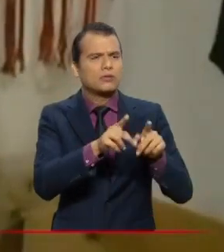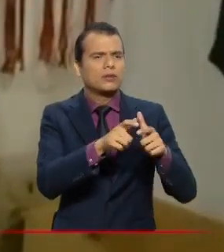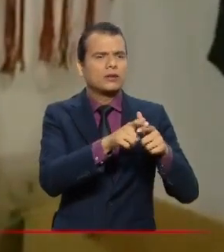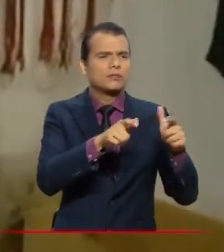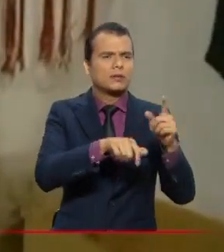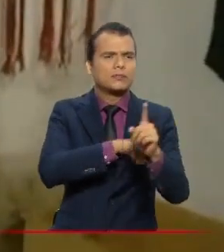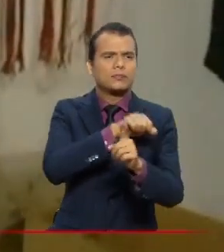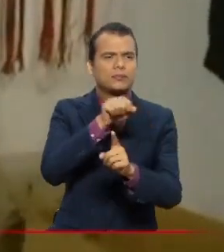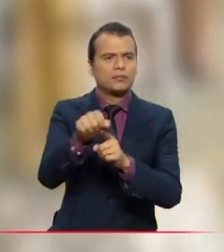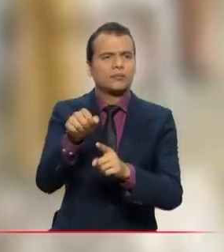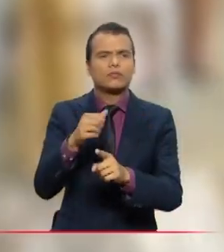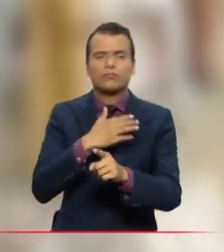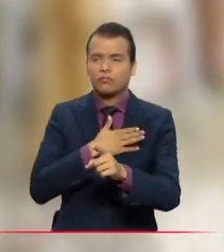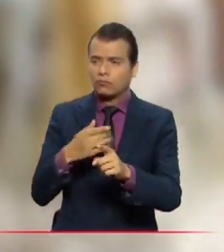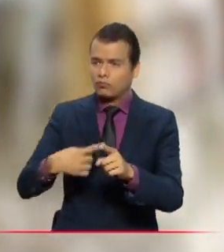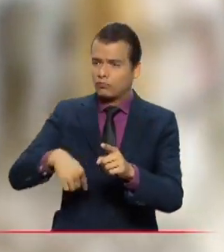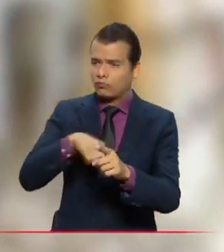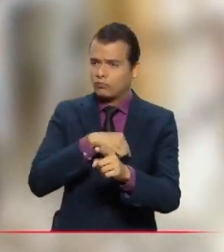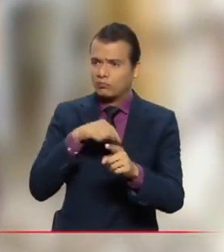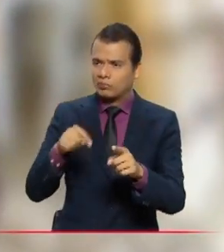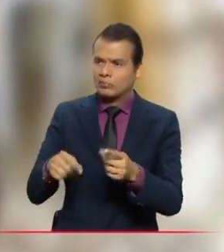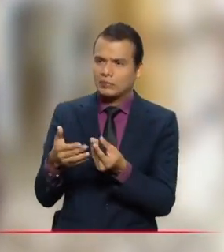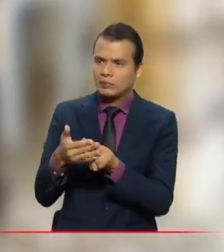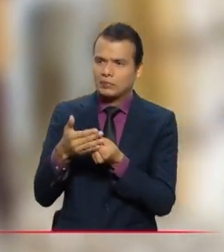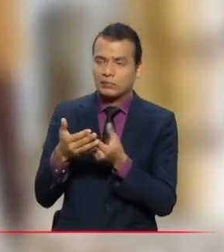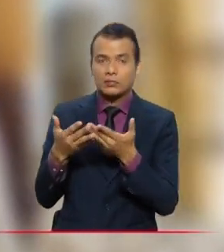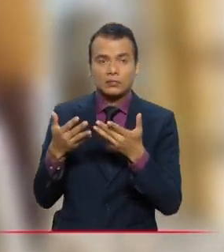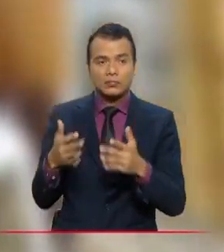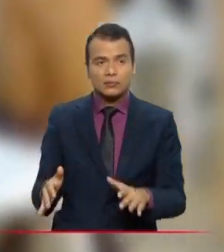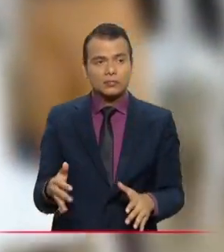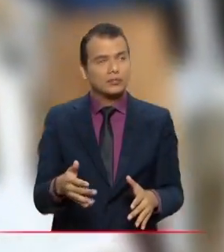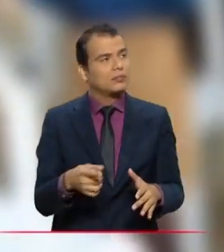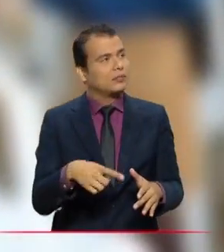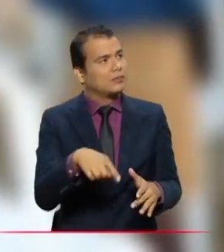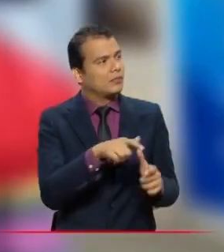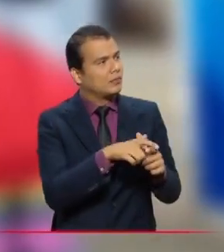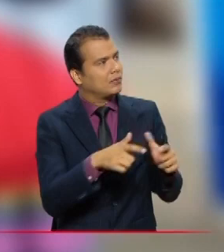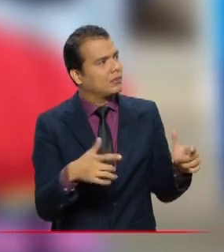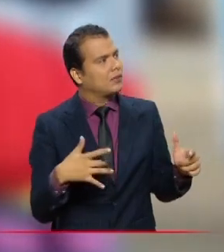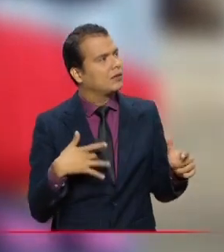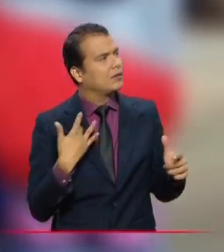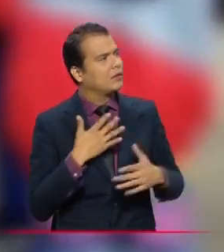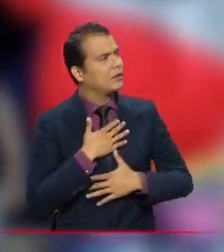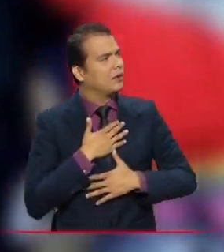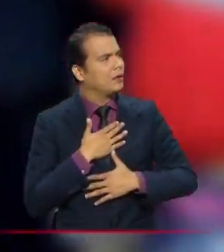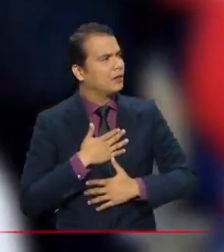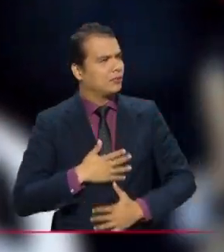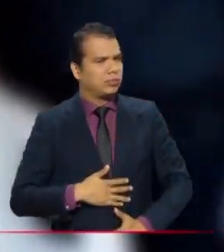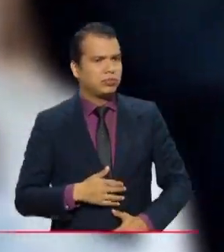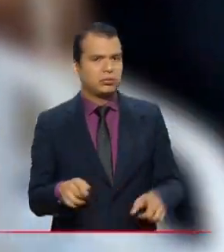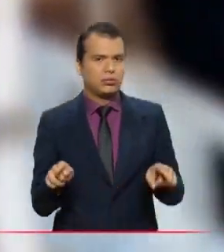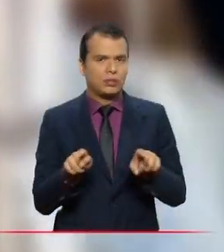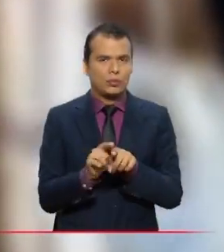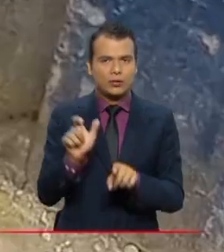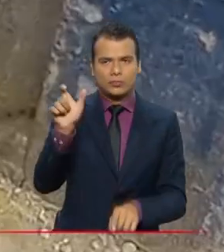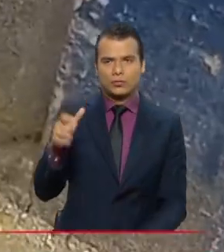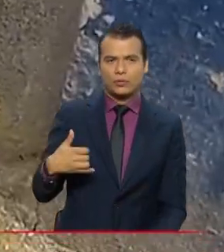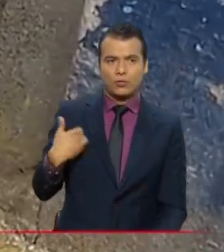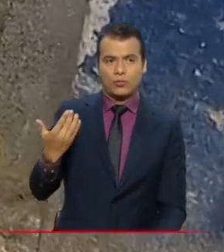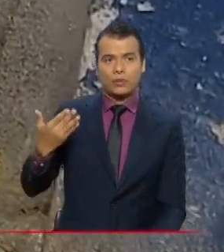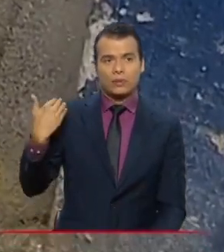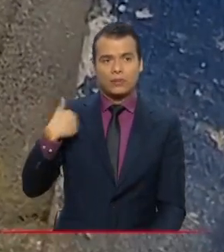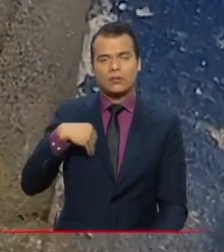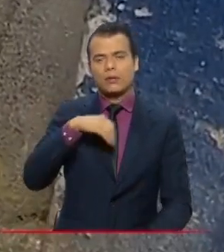nuestro objetivo era abrazarlas. Son justamente esos abrazos de esperanza los que le devuelven la fe a las personas, como es el caso de un joven que a los 13